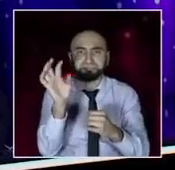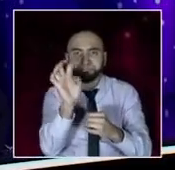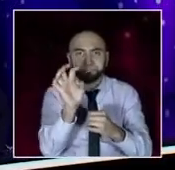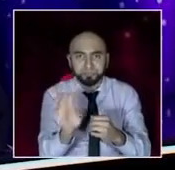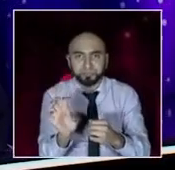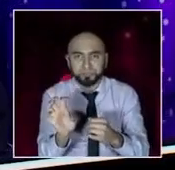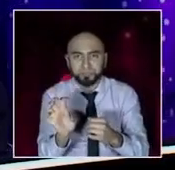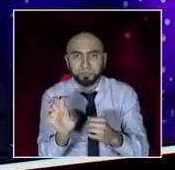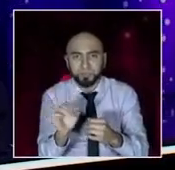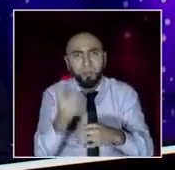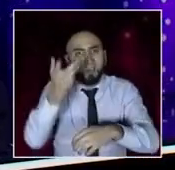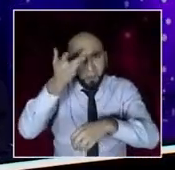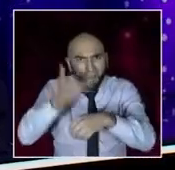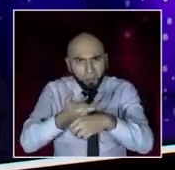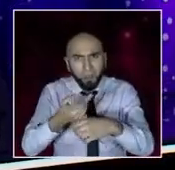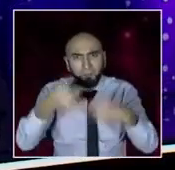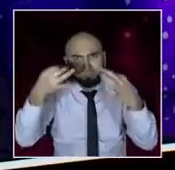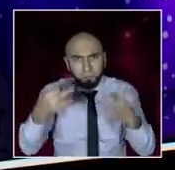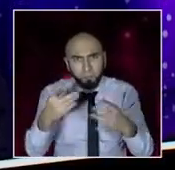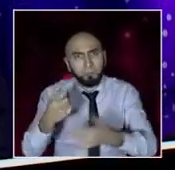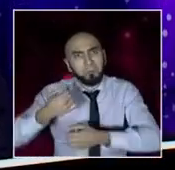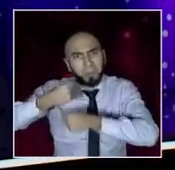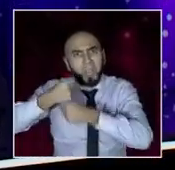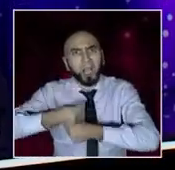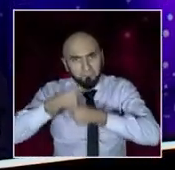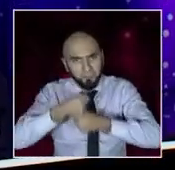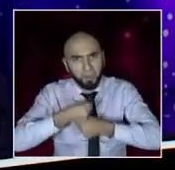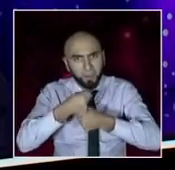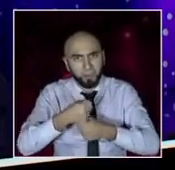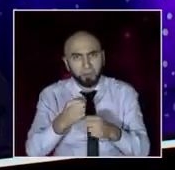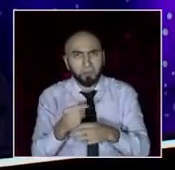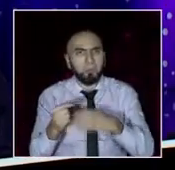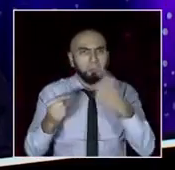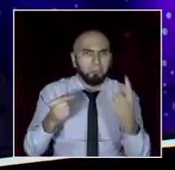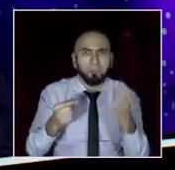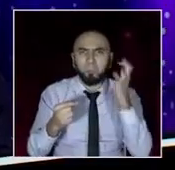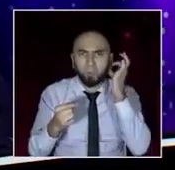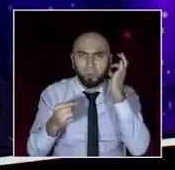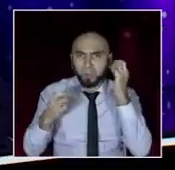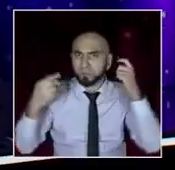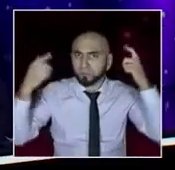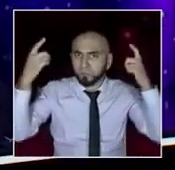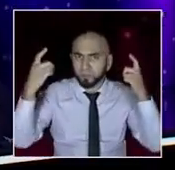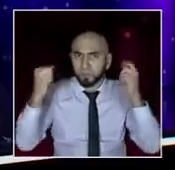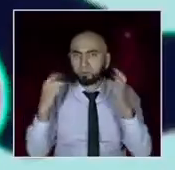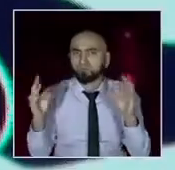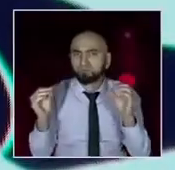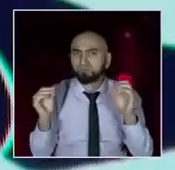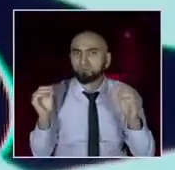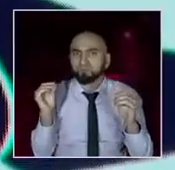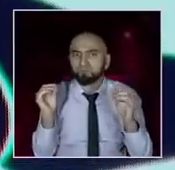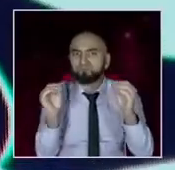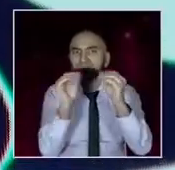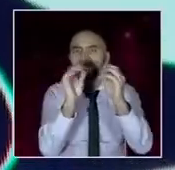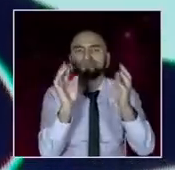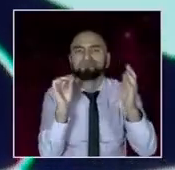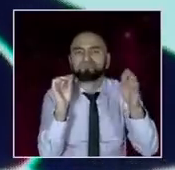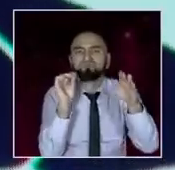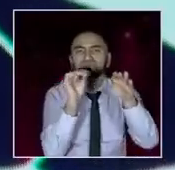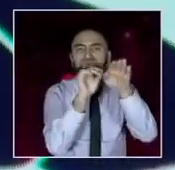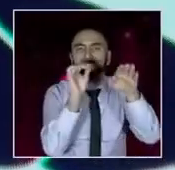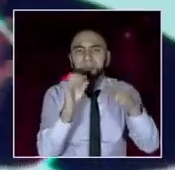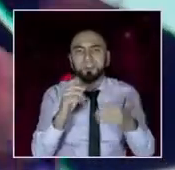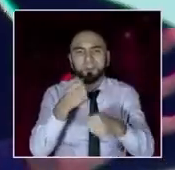ver que hay una imagen. Hay un caballo, hay una mujer con un sombrero, le está dando un beso al caballo, por alguna razón, pero hay